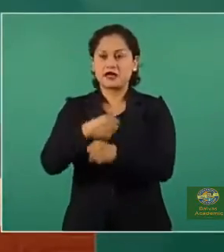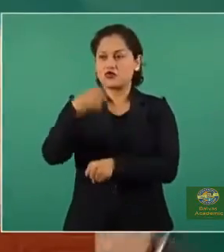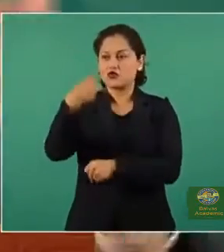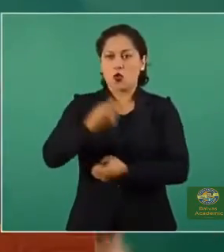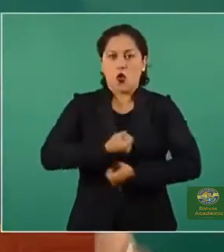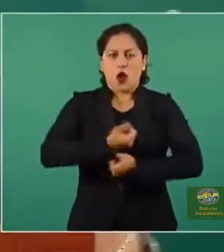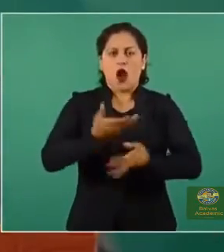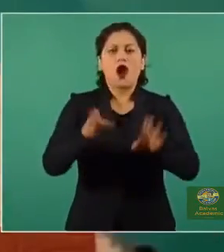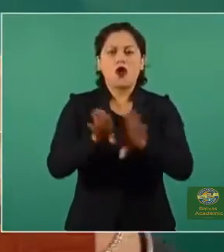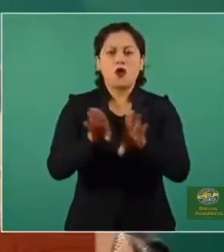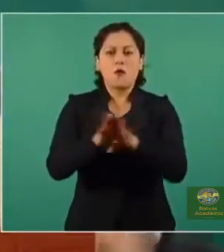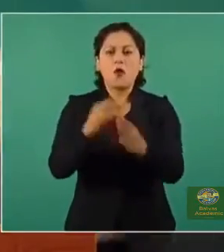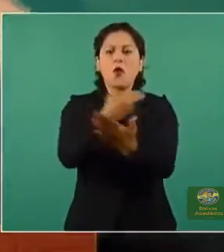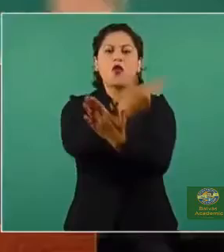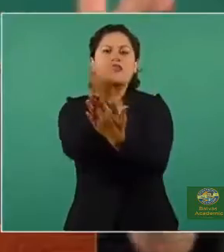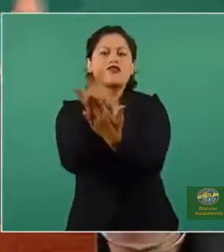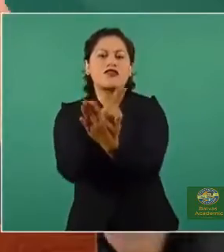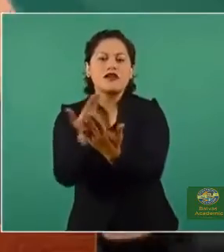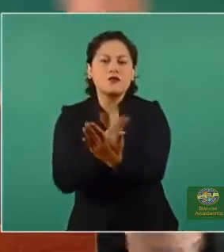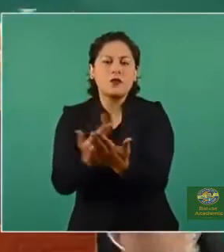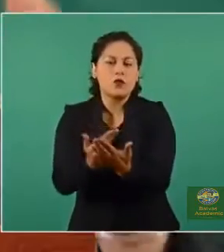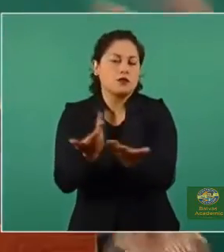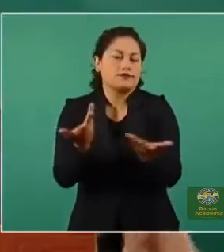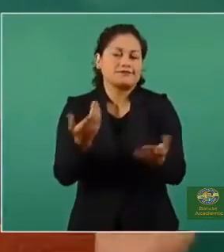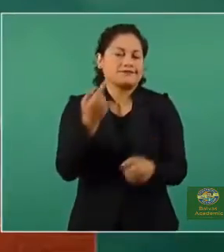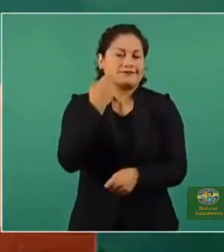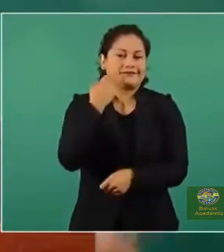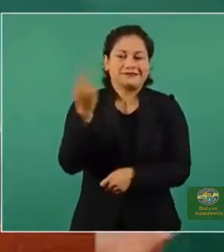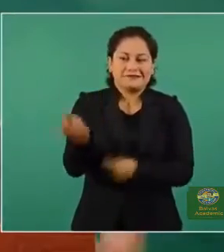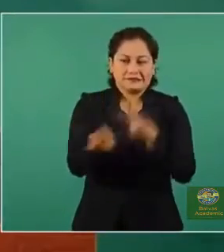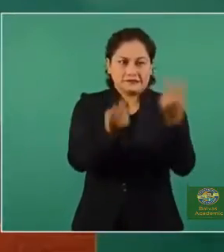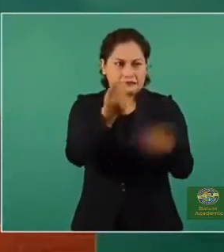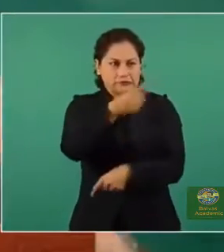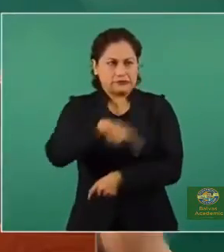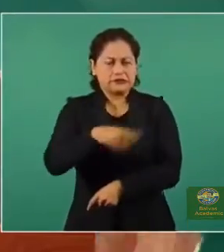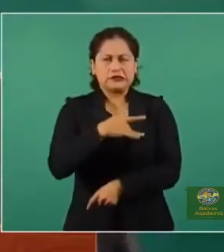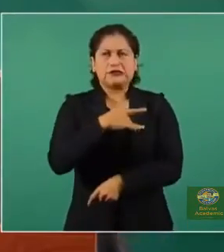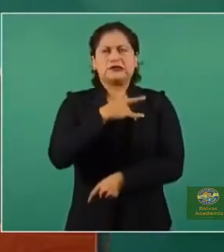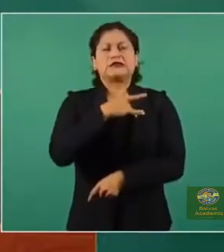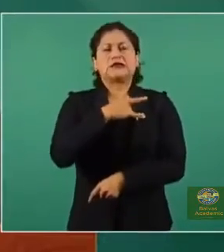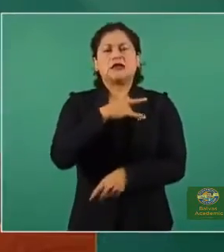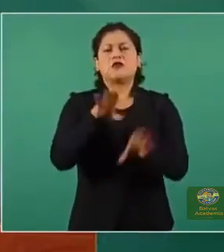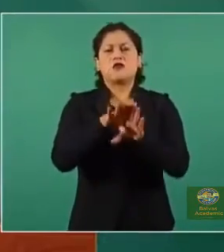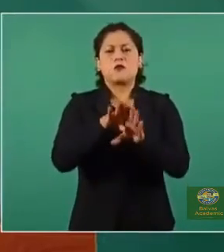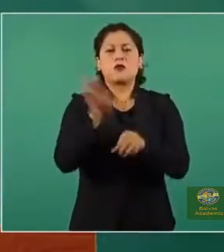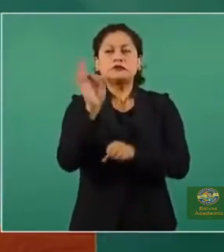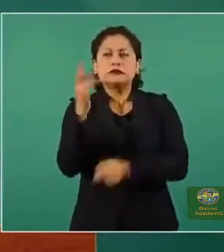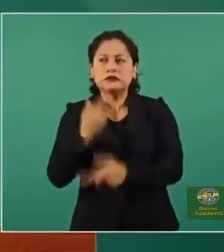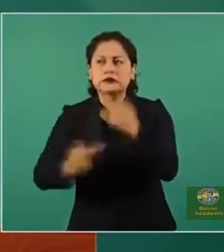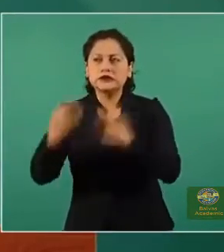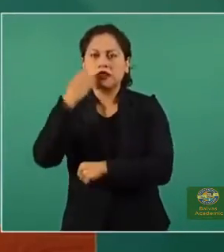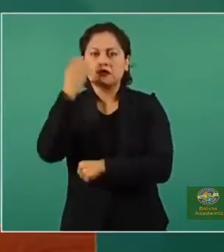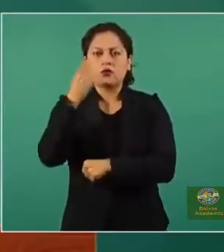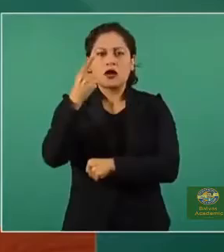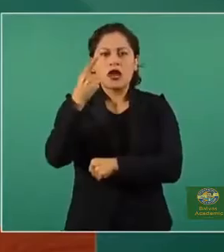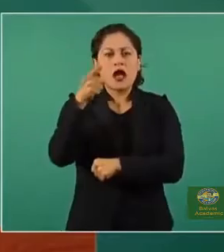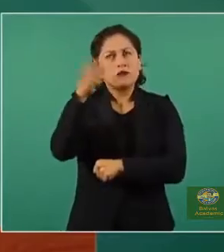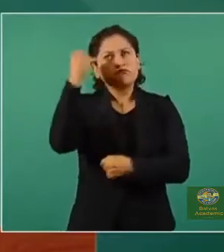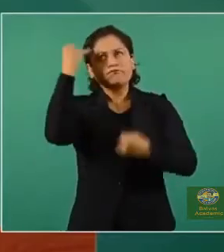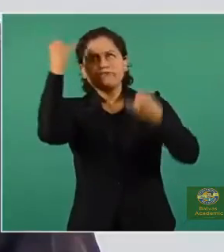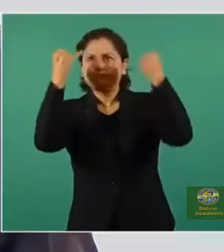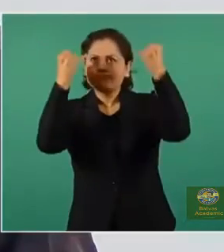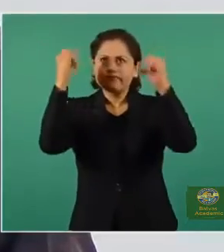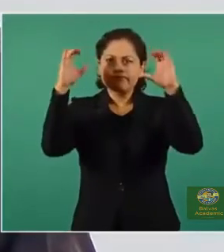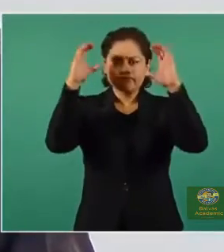les pedimos dibujen cómo se sentirían, cómo se sienten con el regreso a clases, o el posible regreso a clases, y nos mandaron